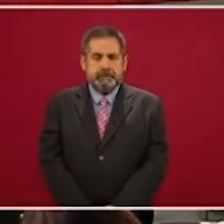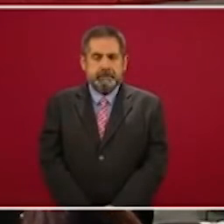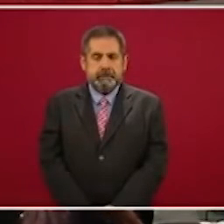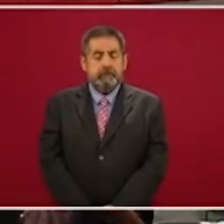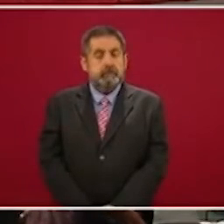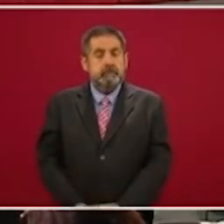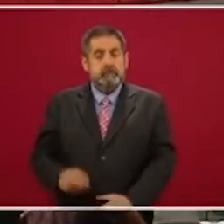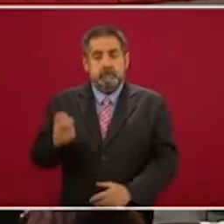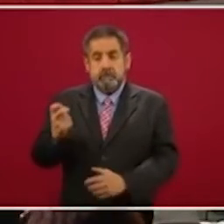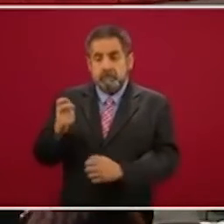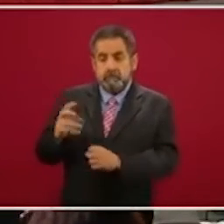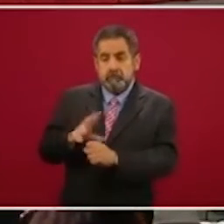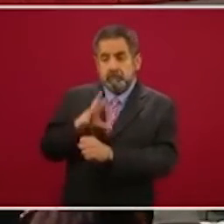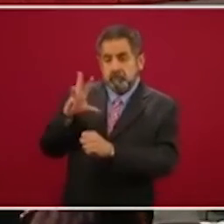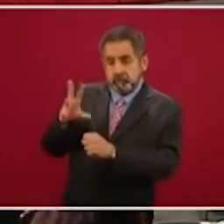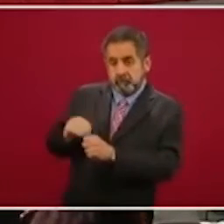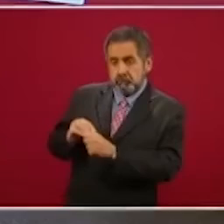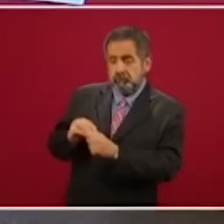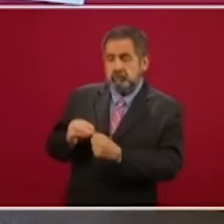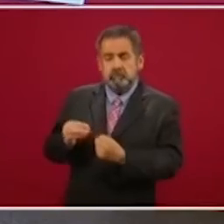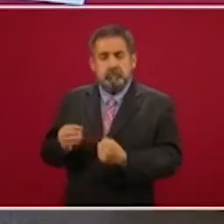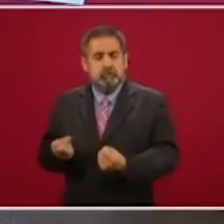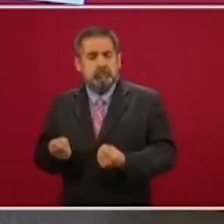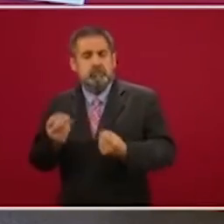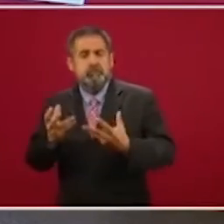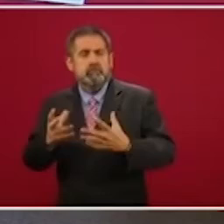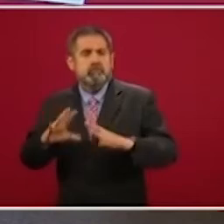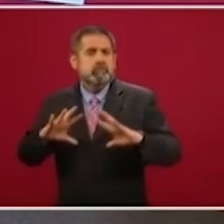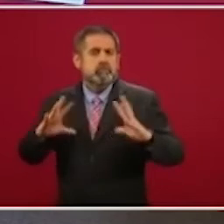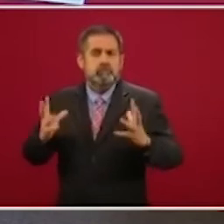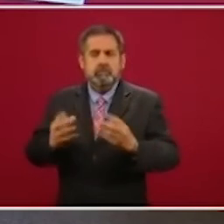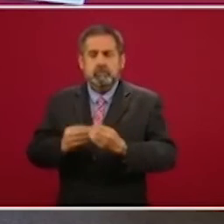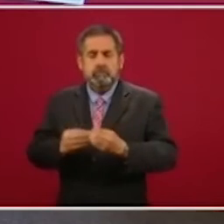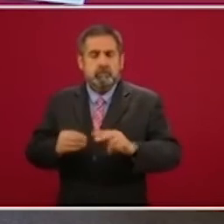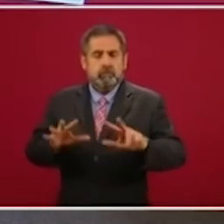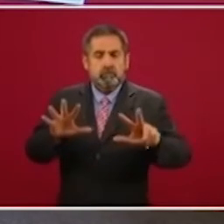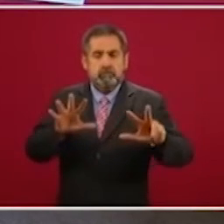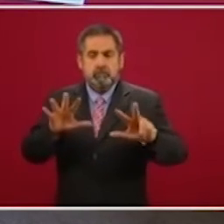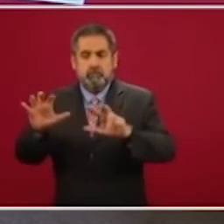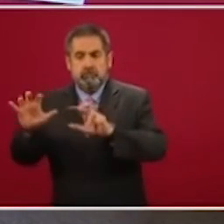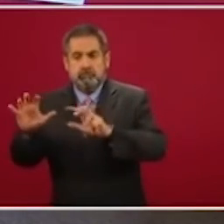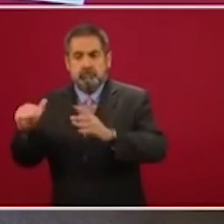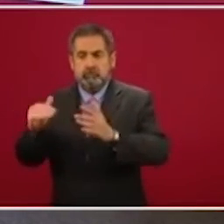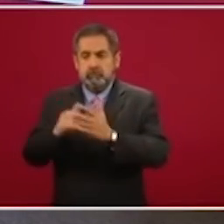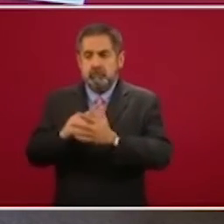son alrededor hasta ahora de 800.000